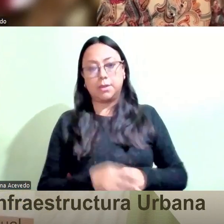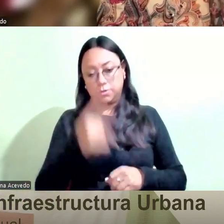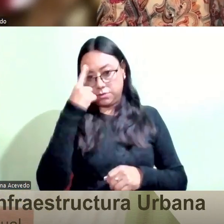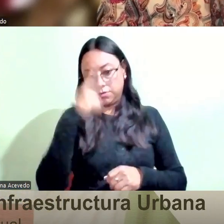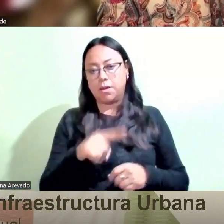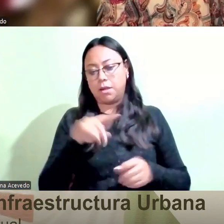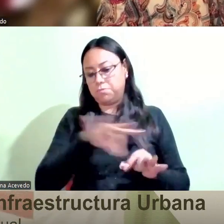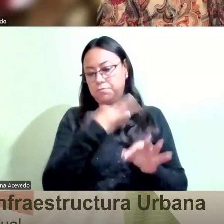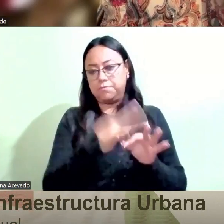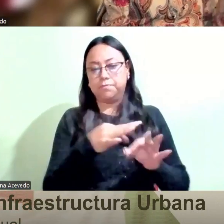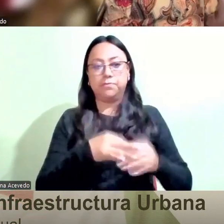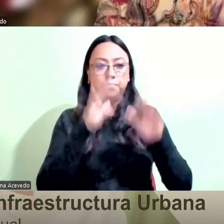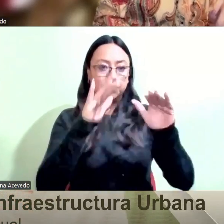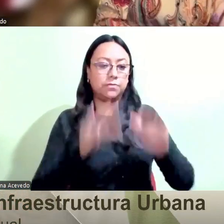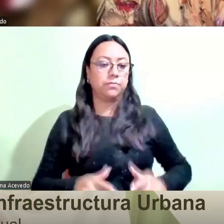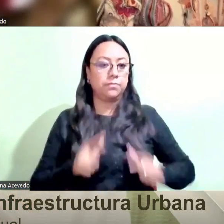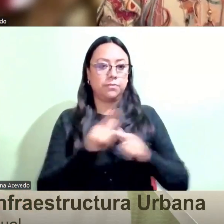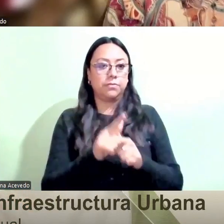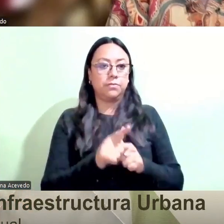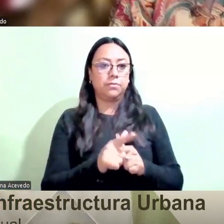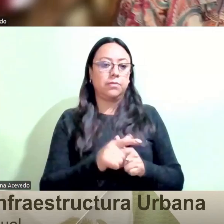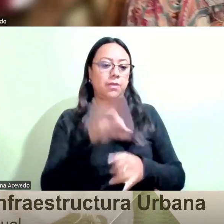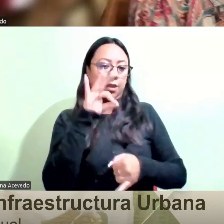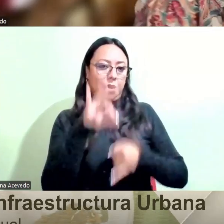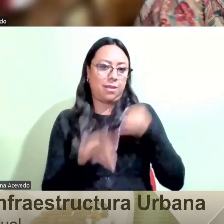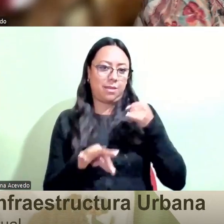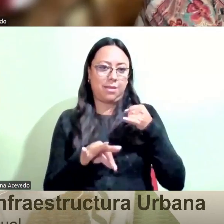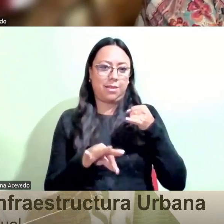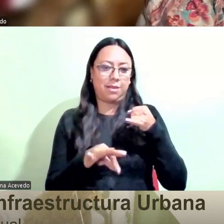el punto siguiente, el orden del día, ya el penúltimo,